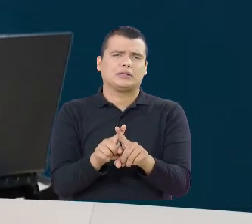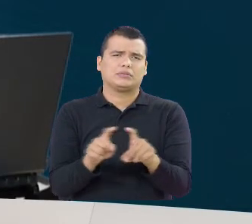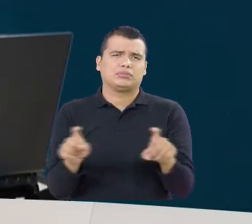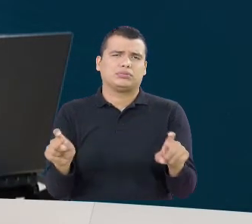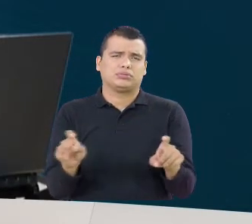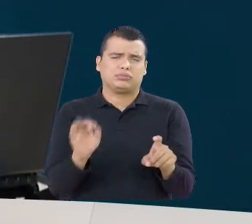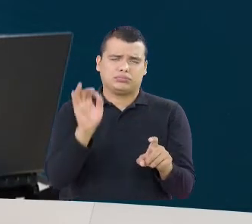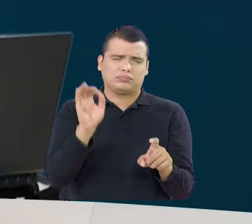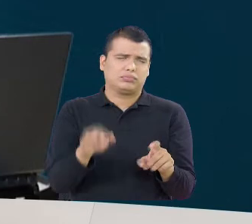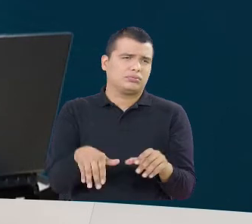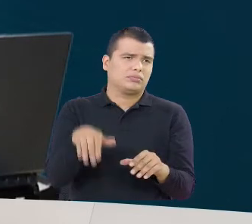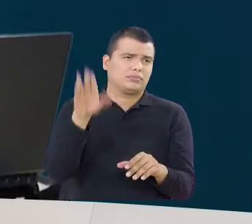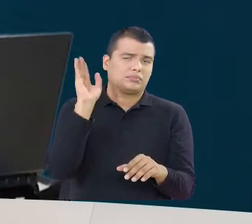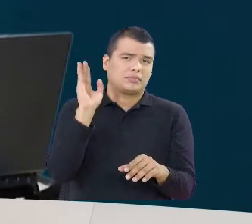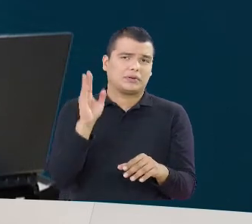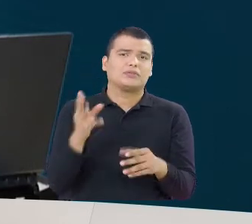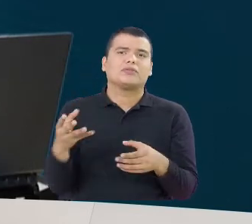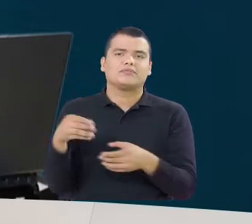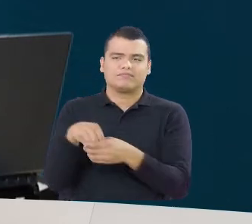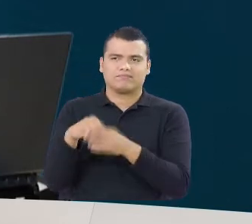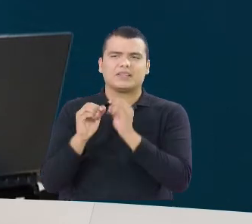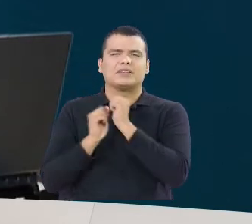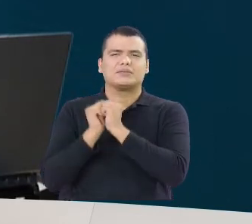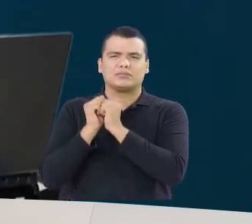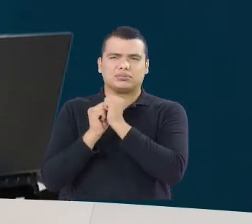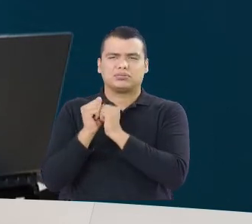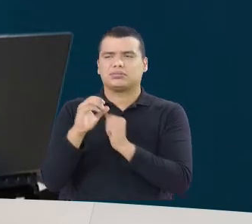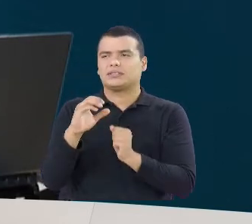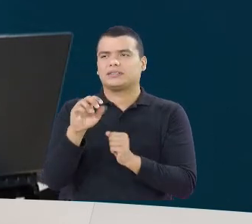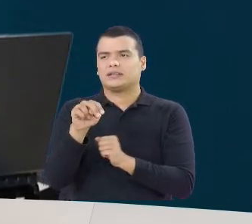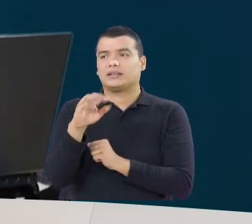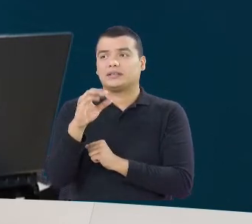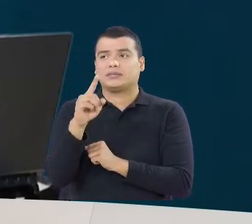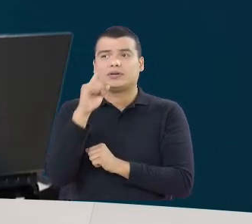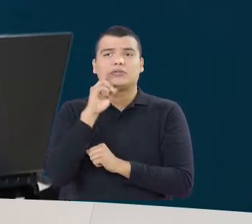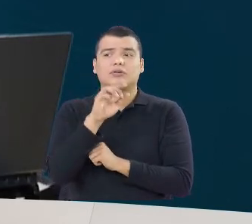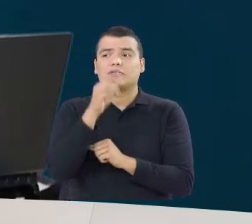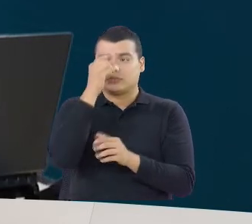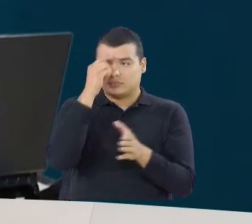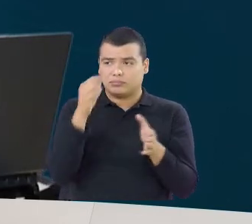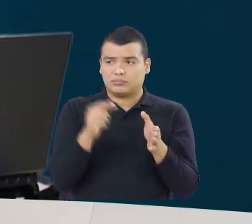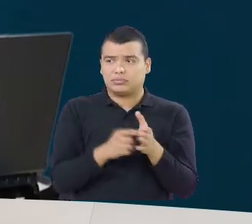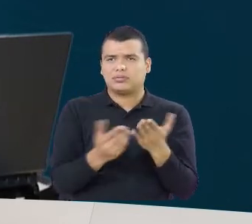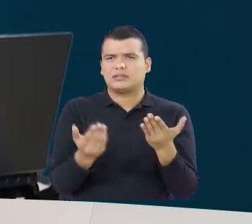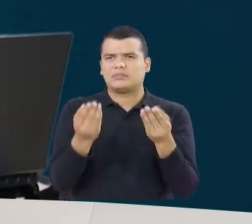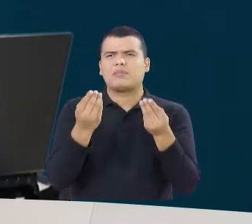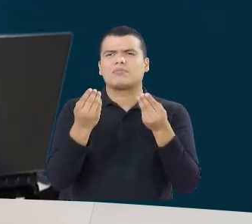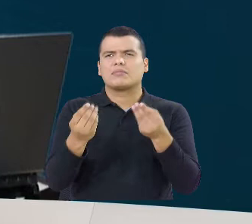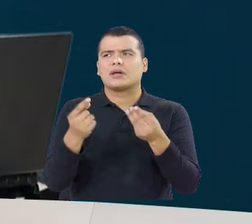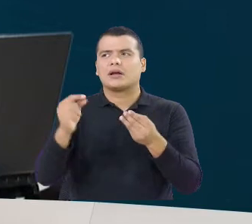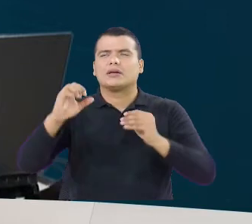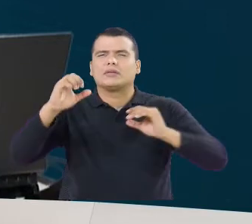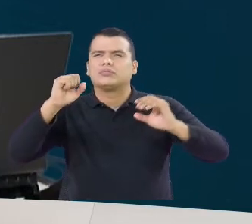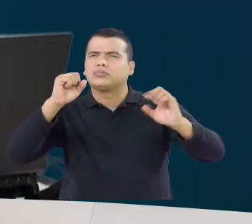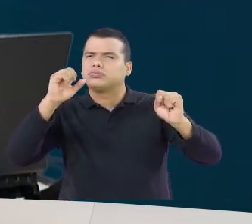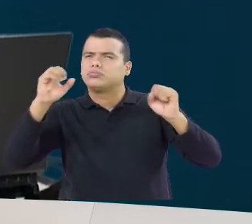ellas una máquina CNC. Pero el Arduino lo utilizan para hacer, por ejemplo, sensores